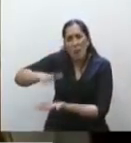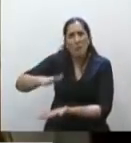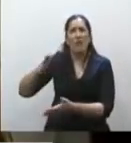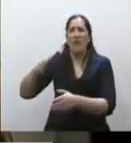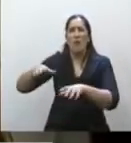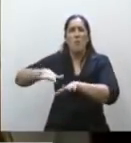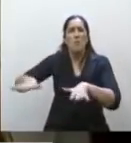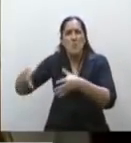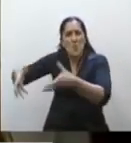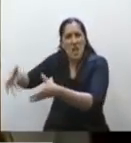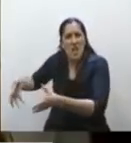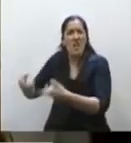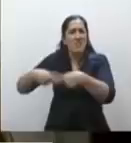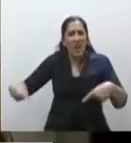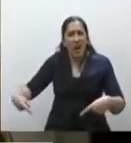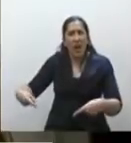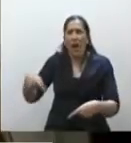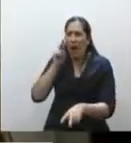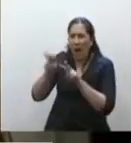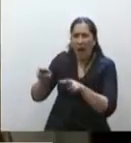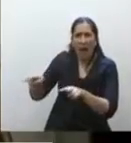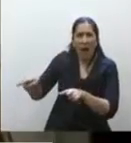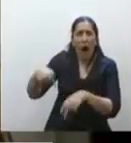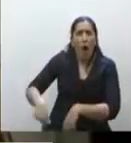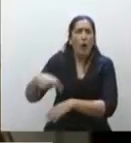almohadones. Esto es lo que está pasando.